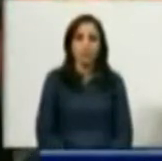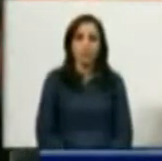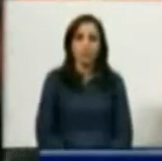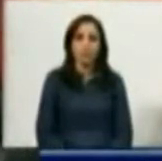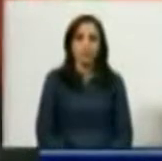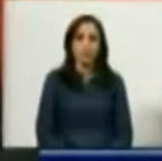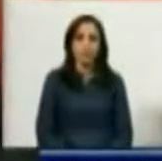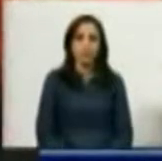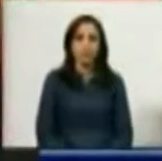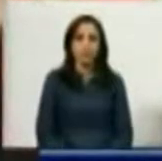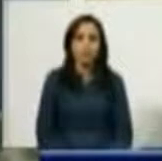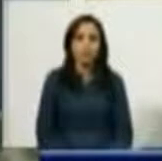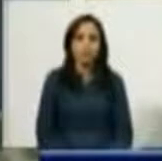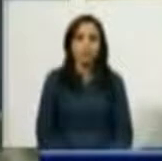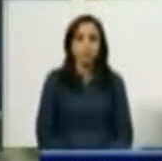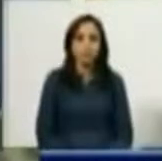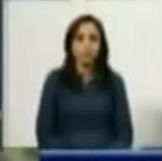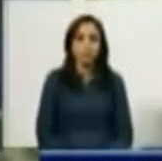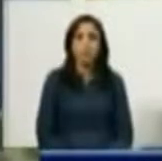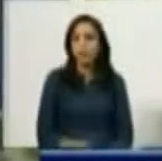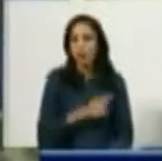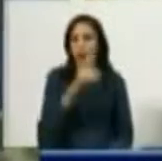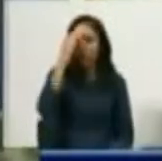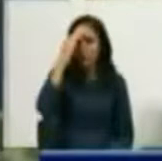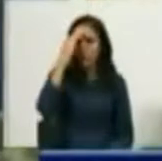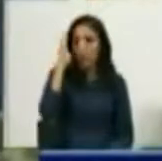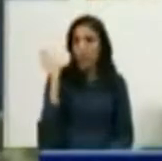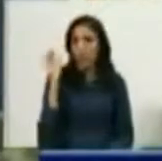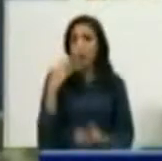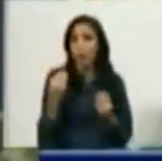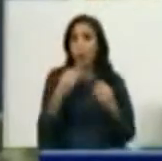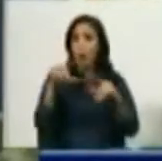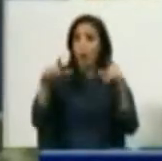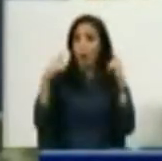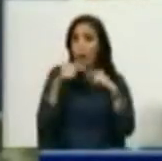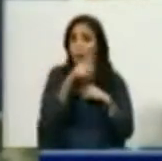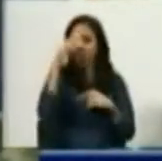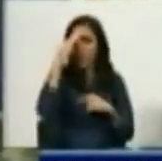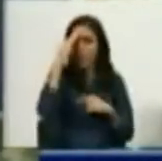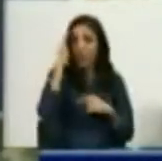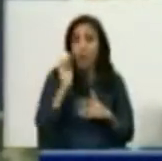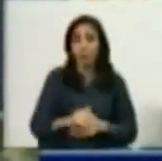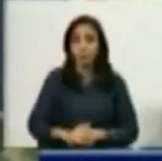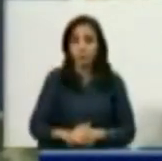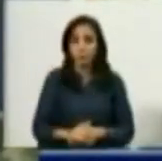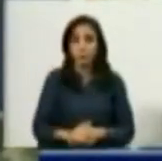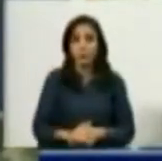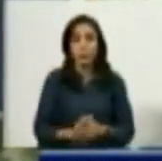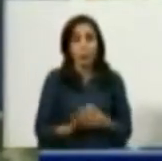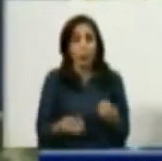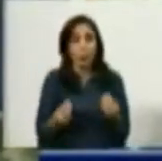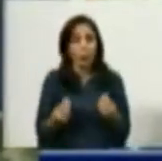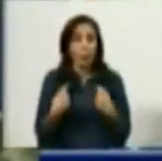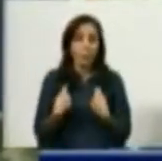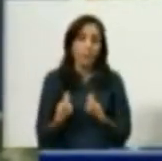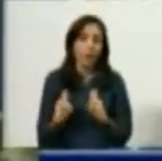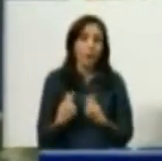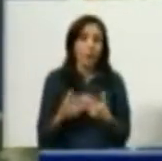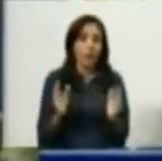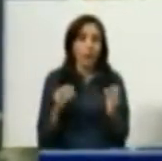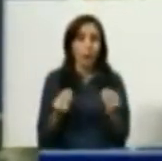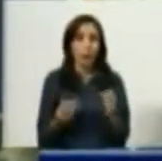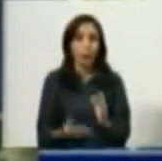pero ella habla para allá Porque ustedes saben que todo eso el lobby tiene precio el lobby tiene precio